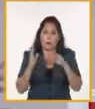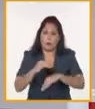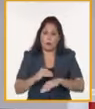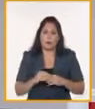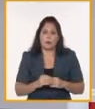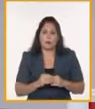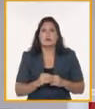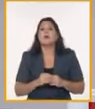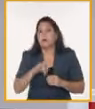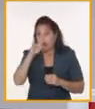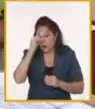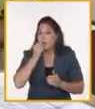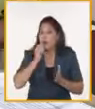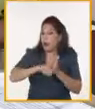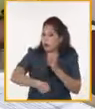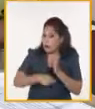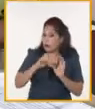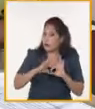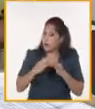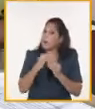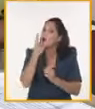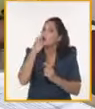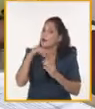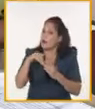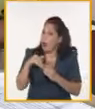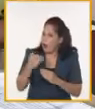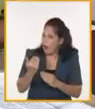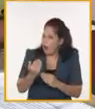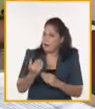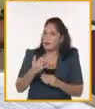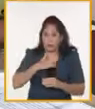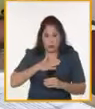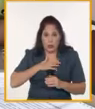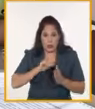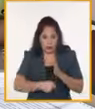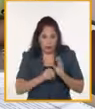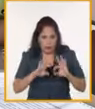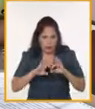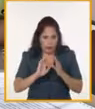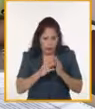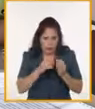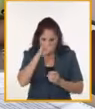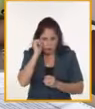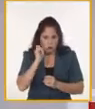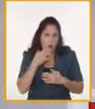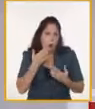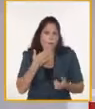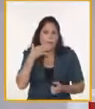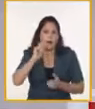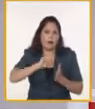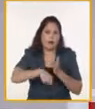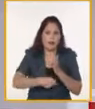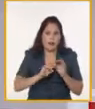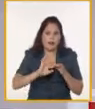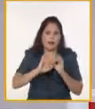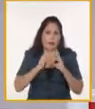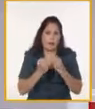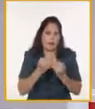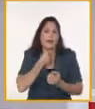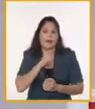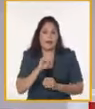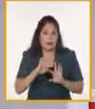s y se puede contratar a un familiar y y también usted también puede contratar a un familiar Qué ventaja tiene que usted contrate al familiar por ejemplo si